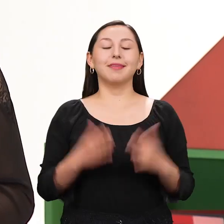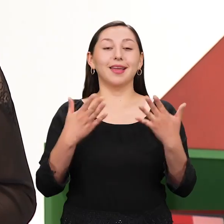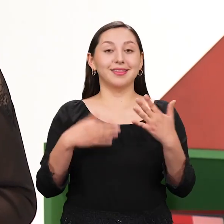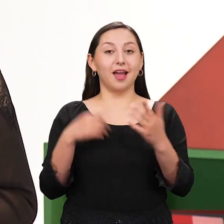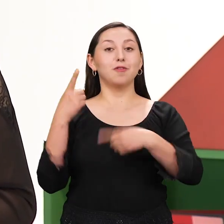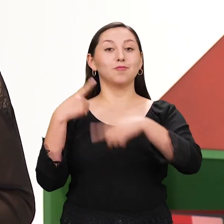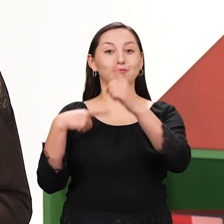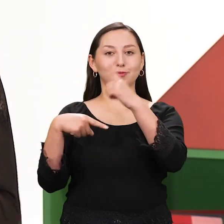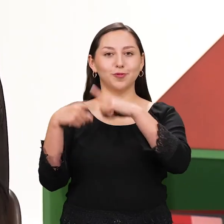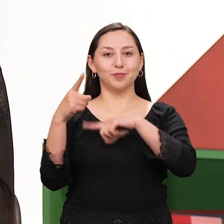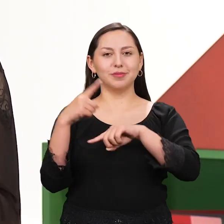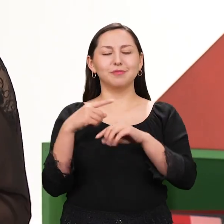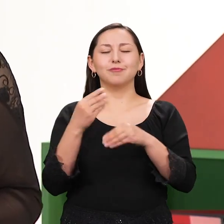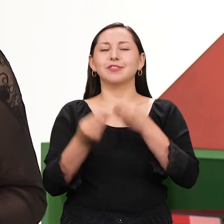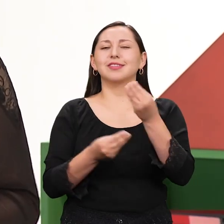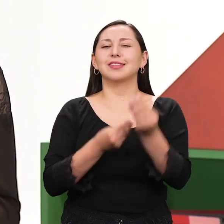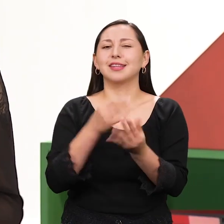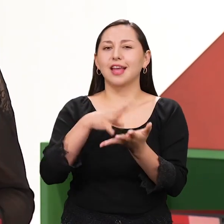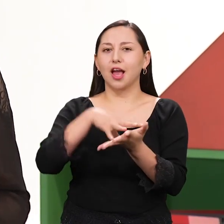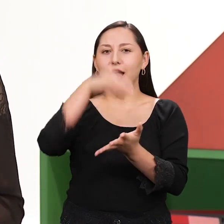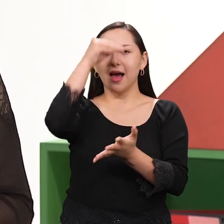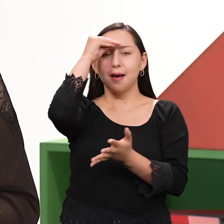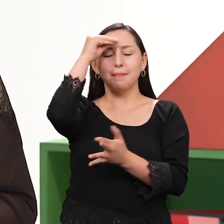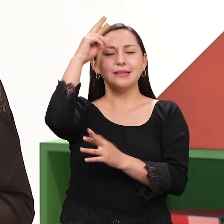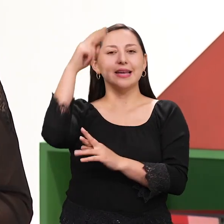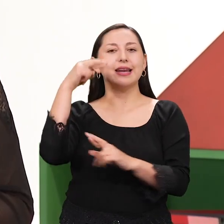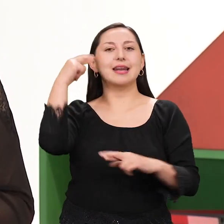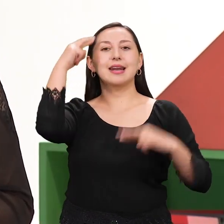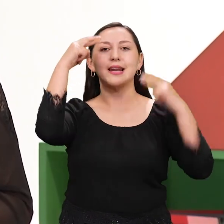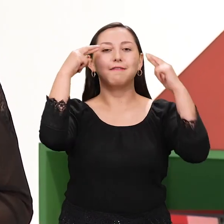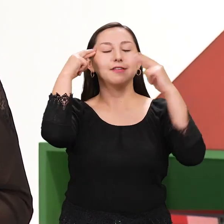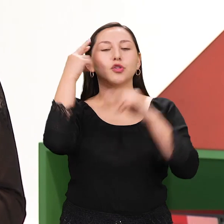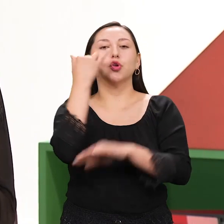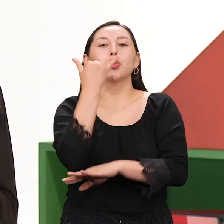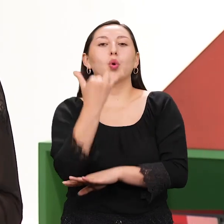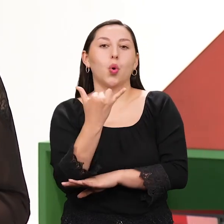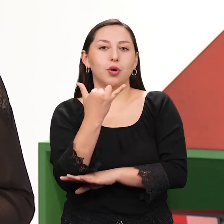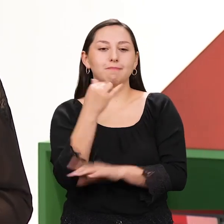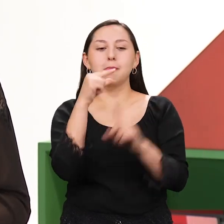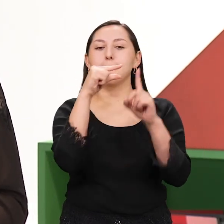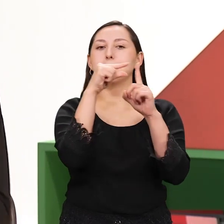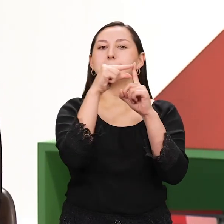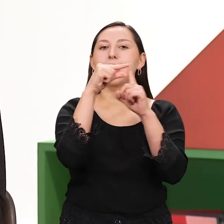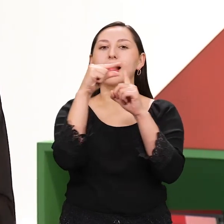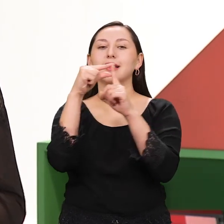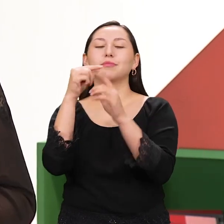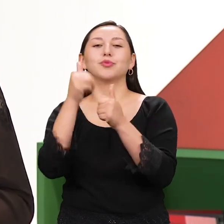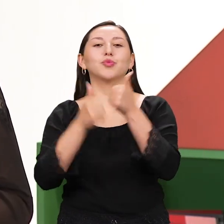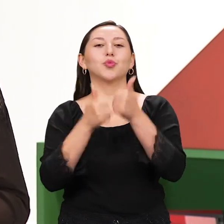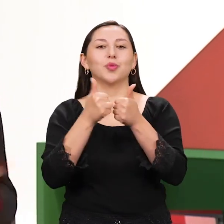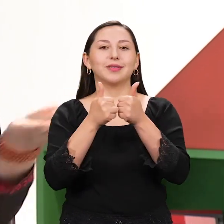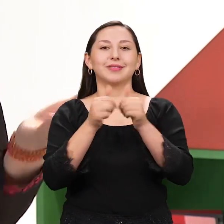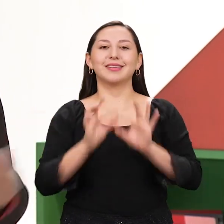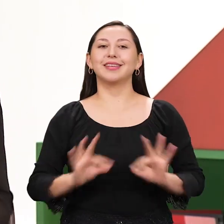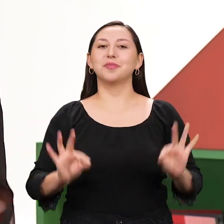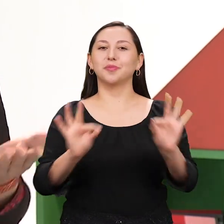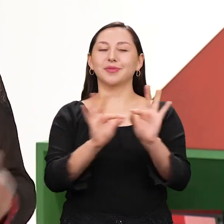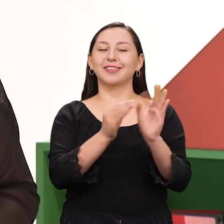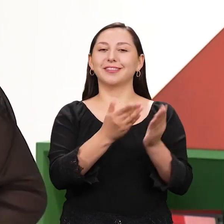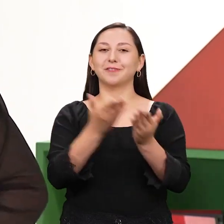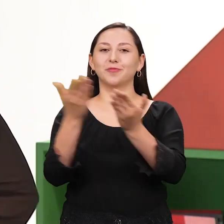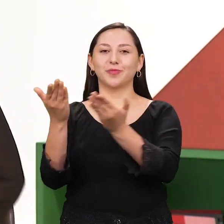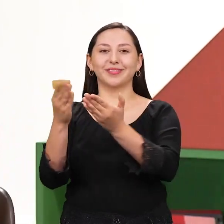Ya estamos de regreso y es momento de conocer cuál ha sido el aprendizaje de hoy con nuestra invitada, Natalia Angulo.